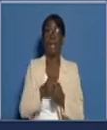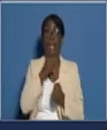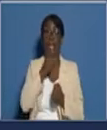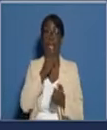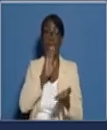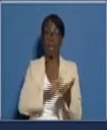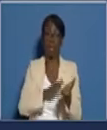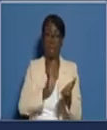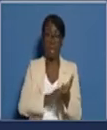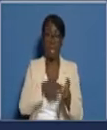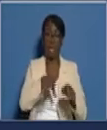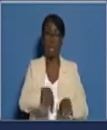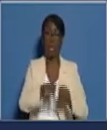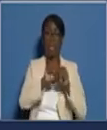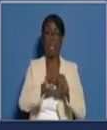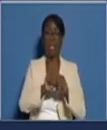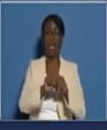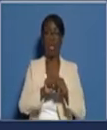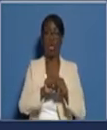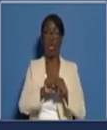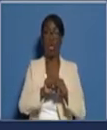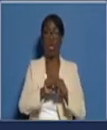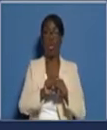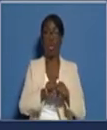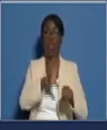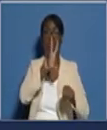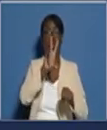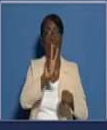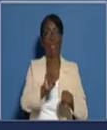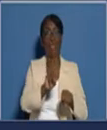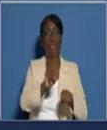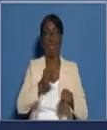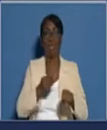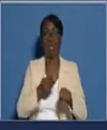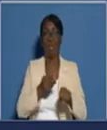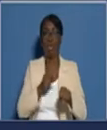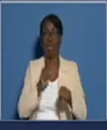contratos suspendidos, no aplican al bono digital?